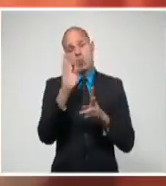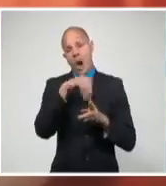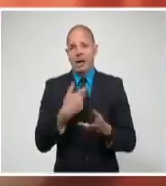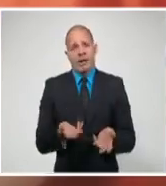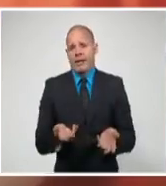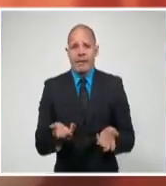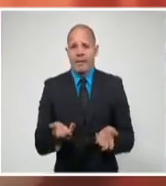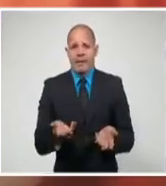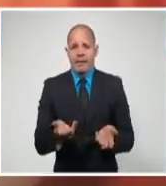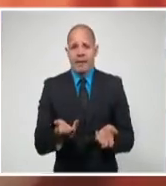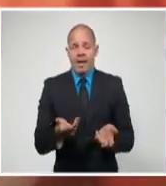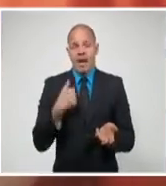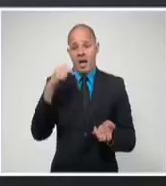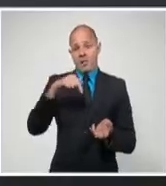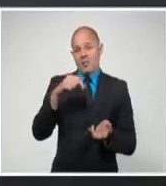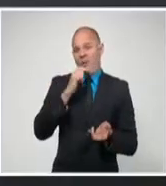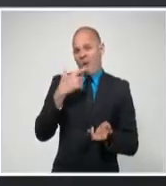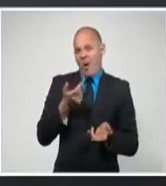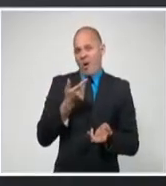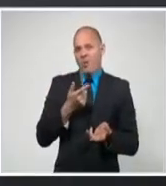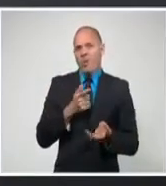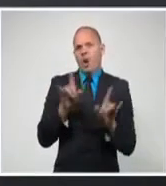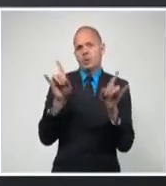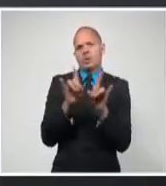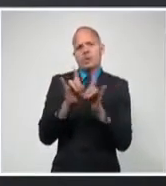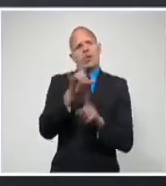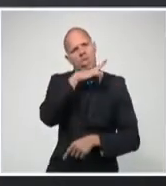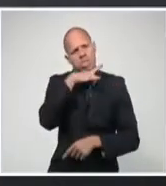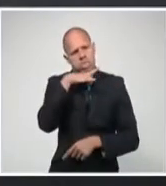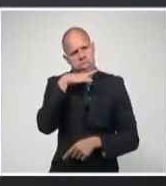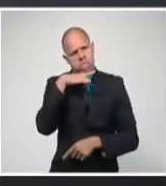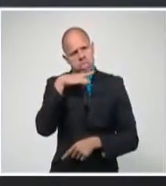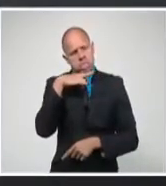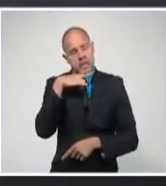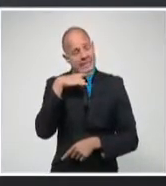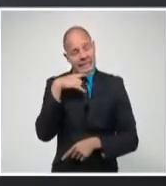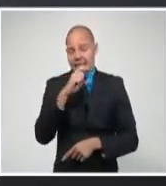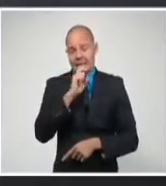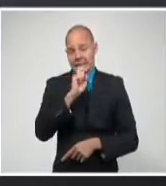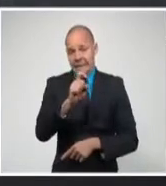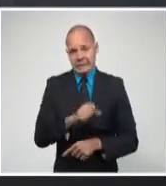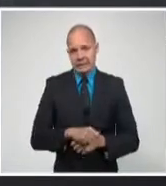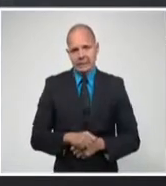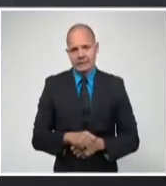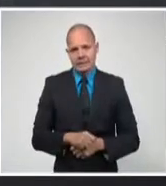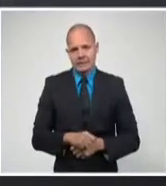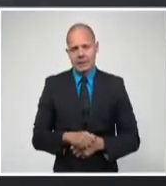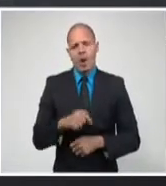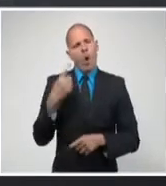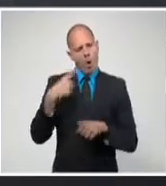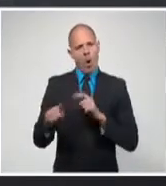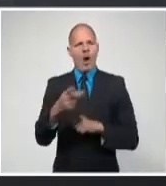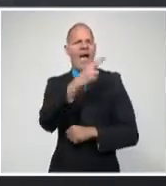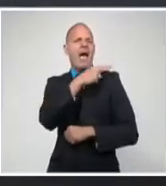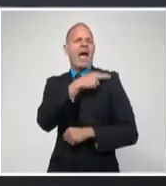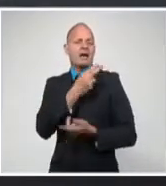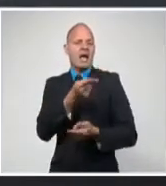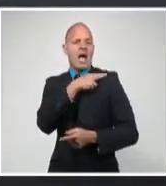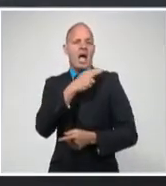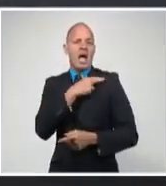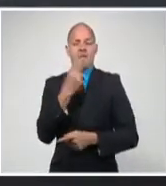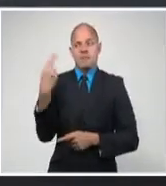También compartieron puntos de vista sobre la importancia de un cambio de mentalidad en los empleadores al evaluar un trabajo que no se